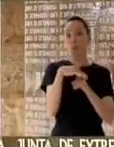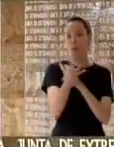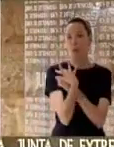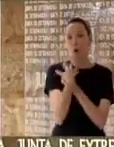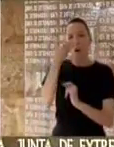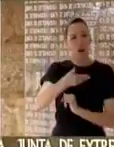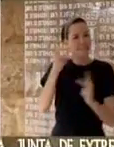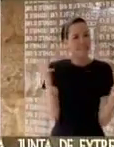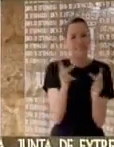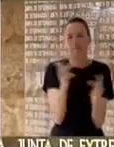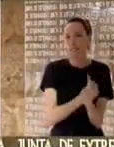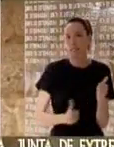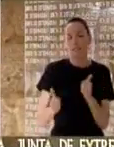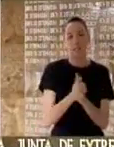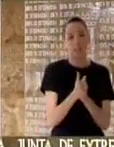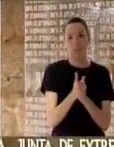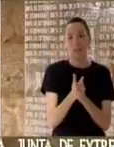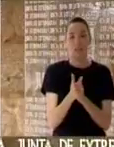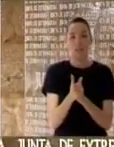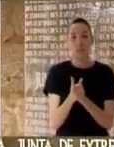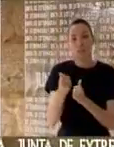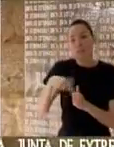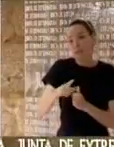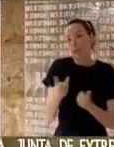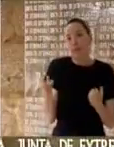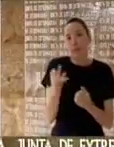X, por muy rápidas que des las vueltas, los demás las dan también.